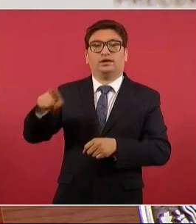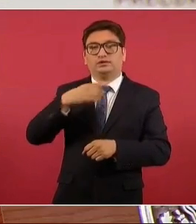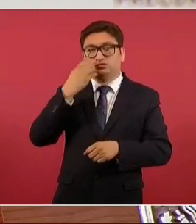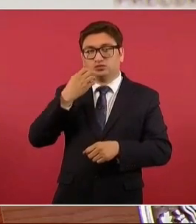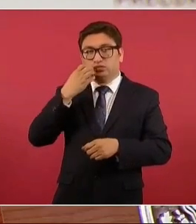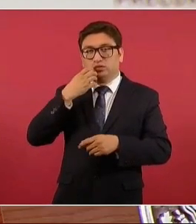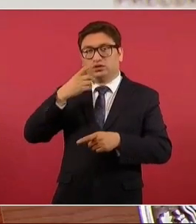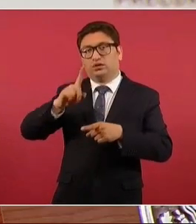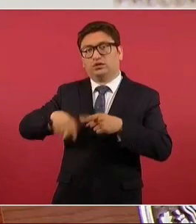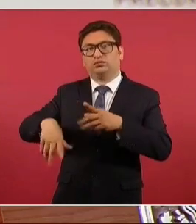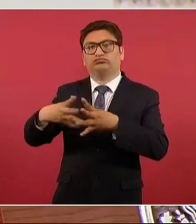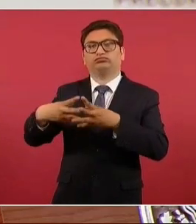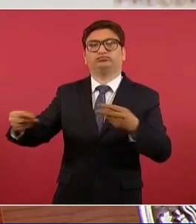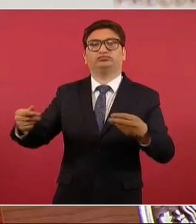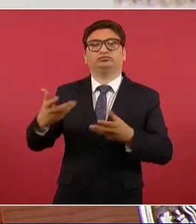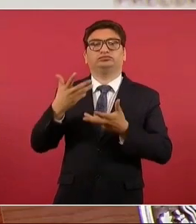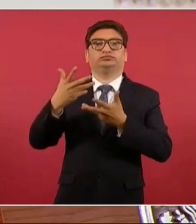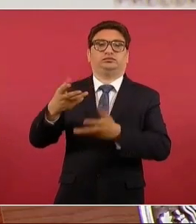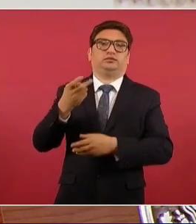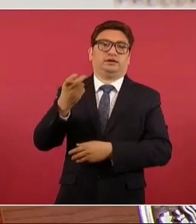Desaparecerlas.